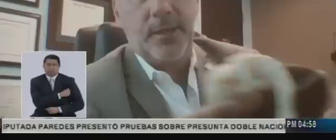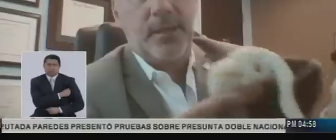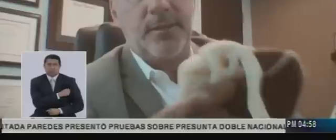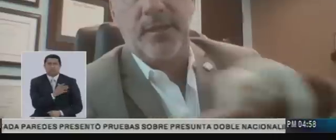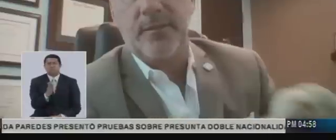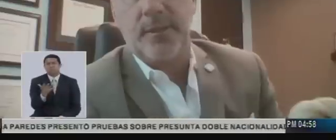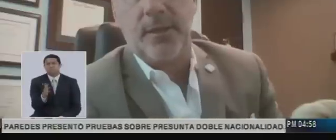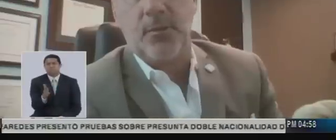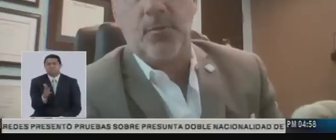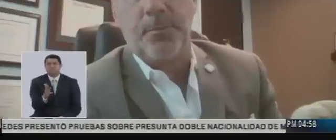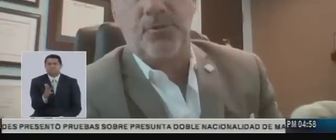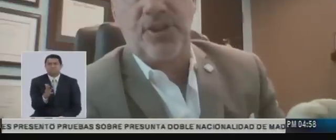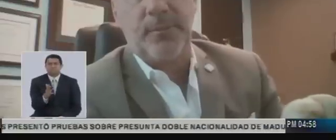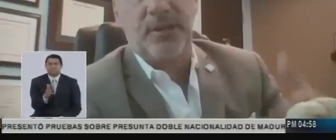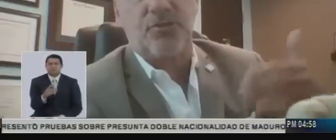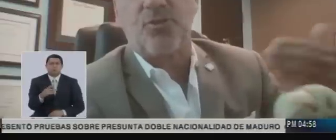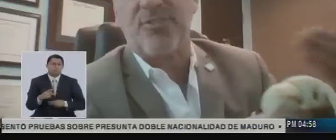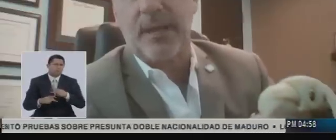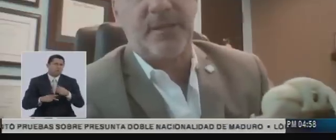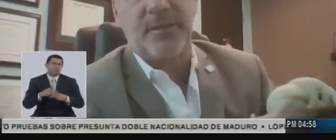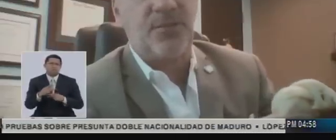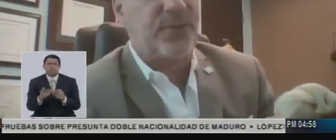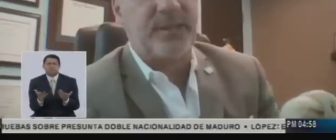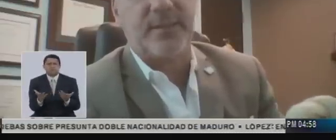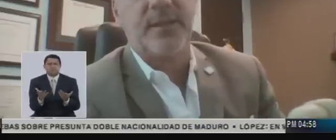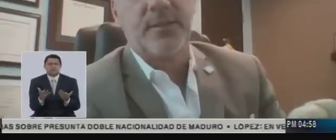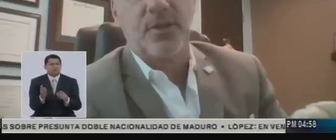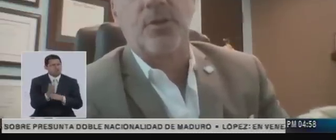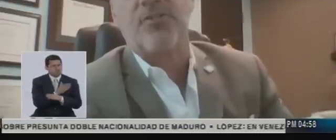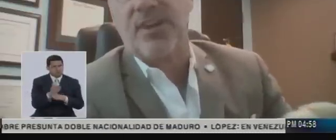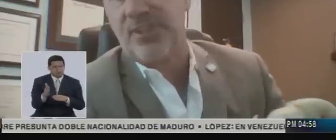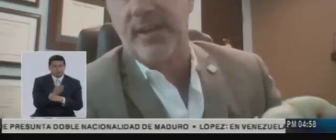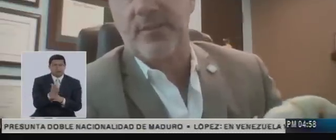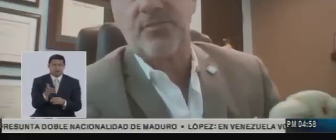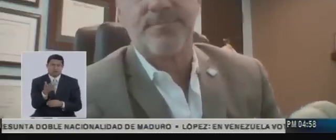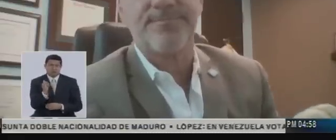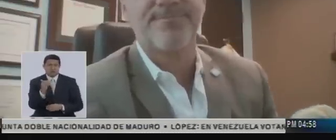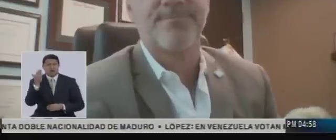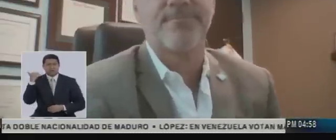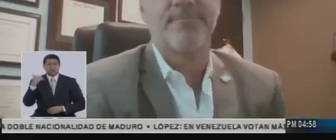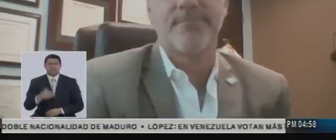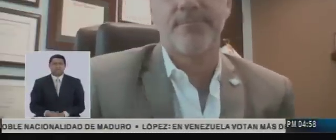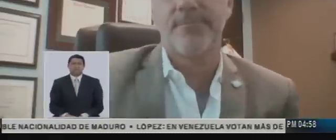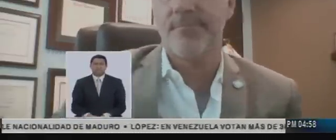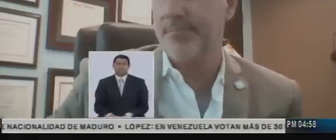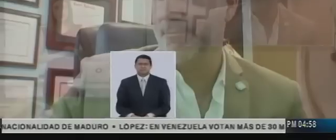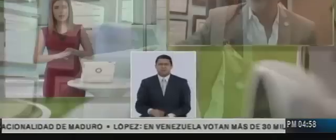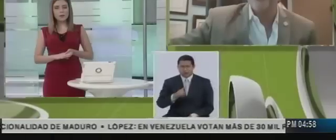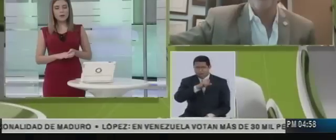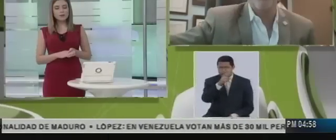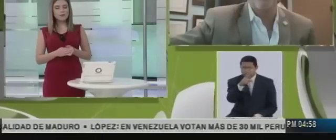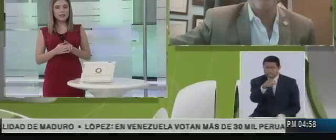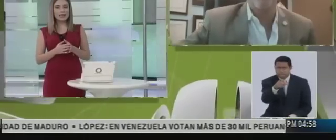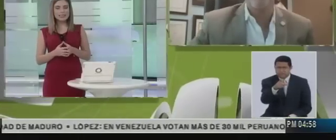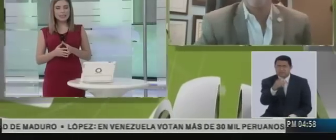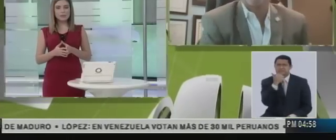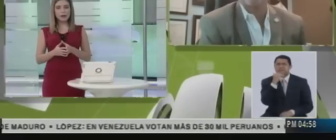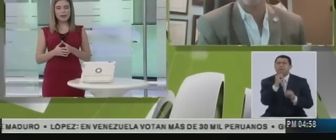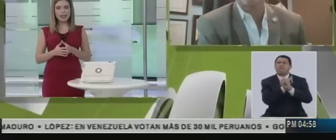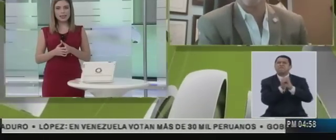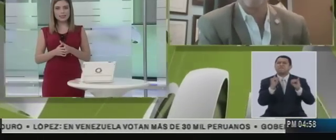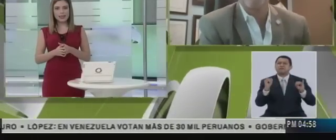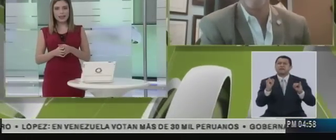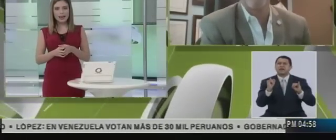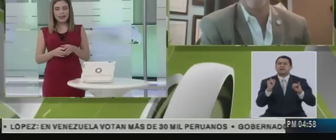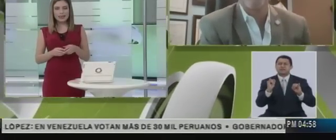hablando de un procedimiento totalmente diferente de lo que se hacía antes. Doctor Alejandro, ya debemos finalizar,